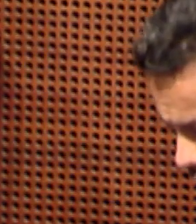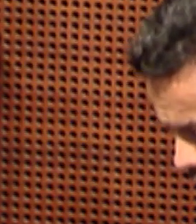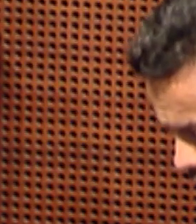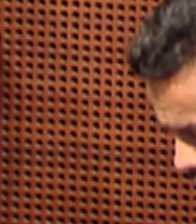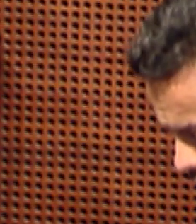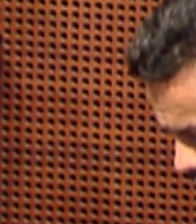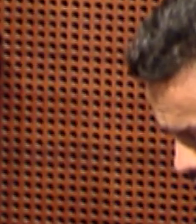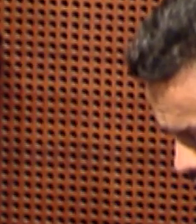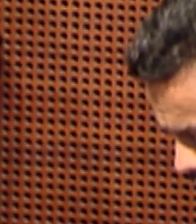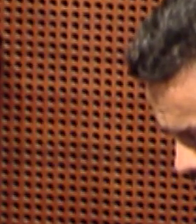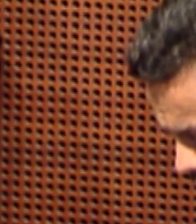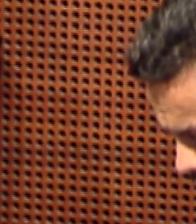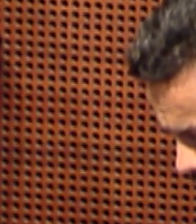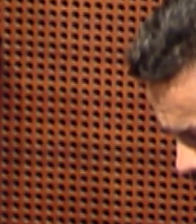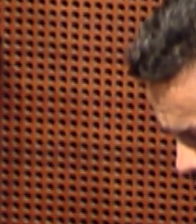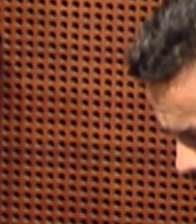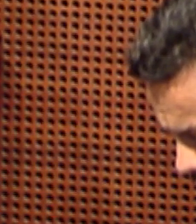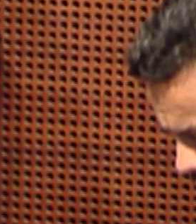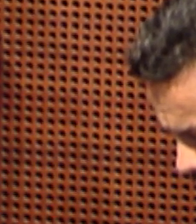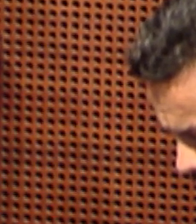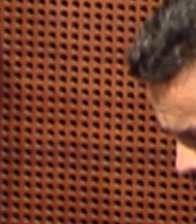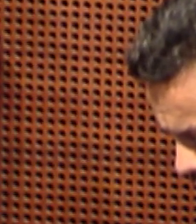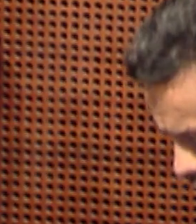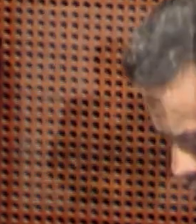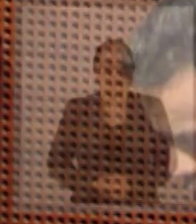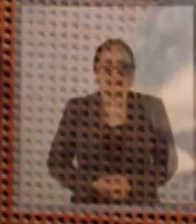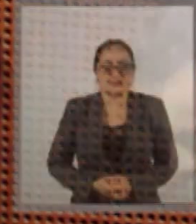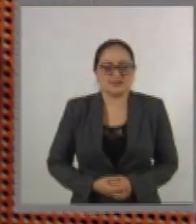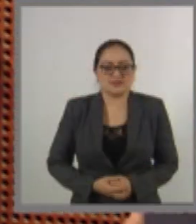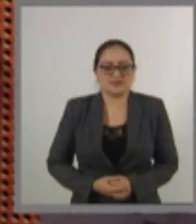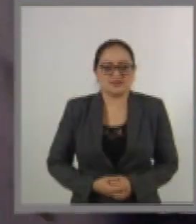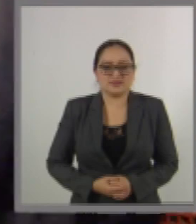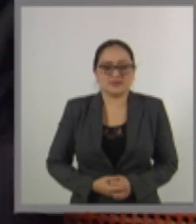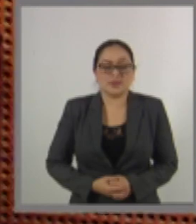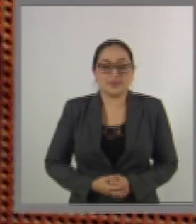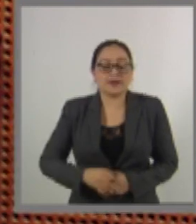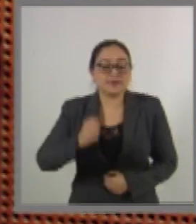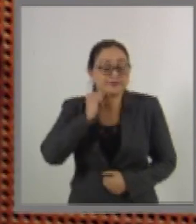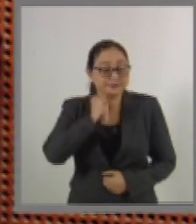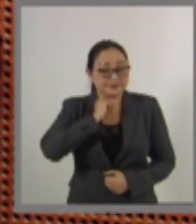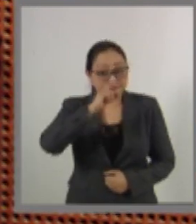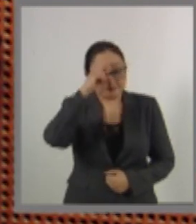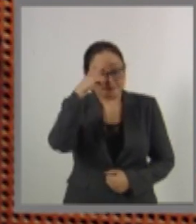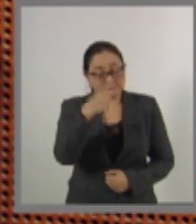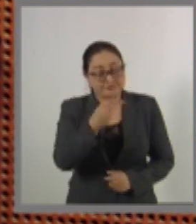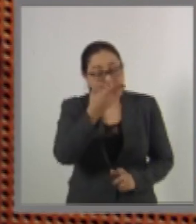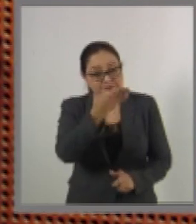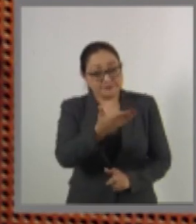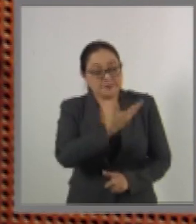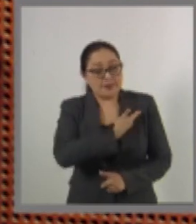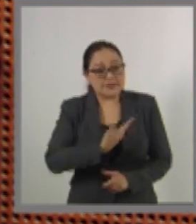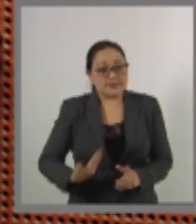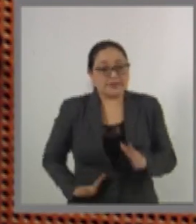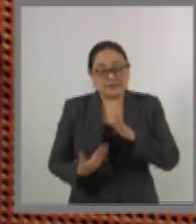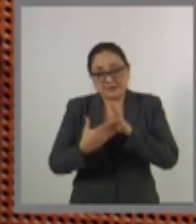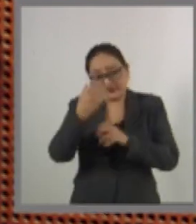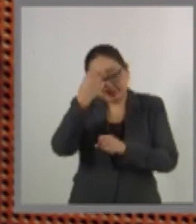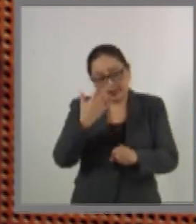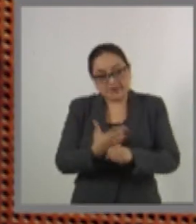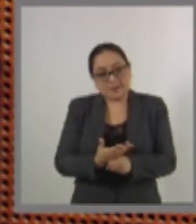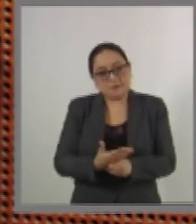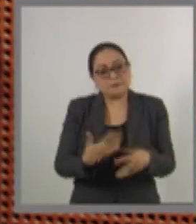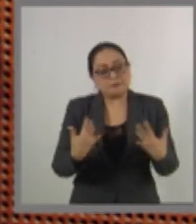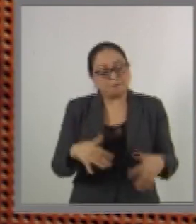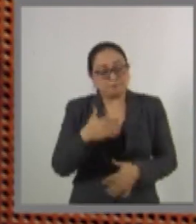senador. Fue un gran presidente del Senado de la República. Es un gran comedor.